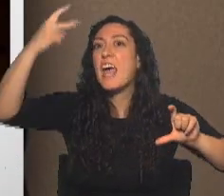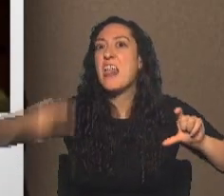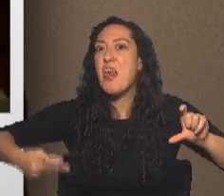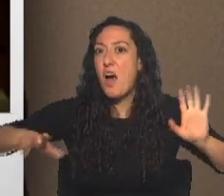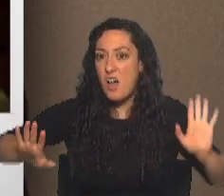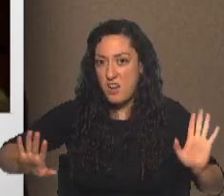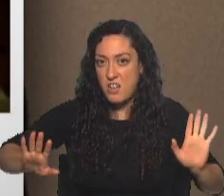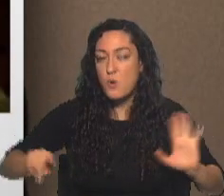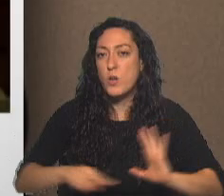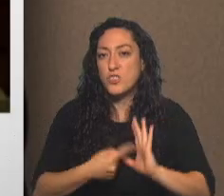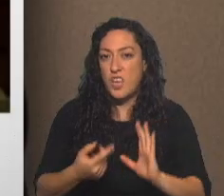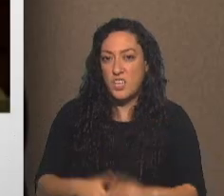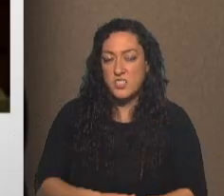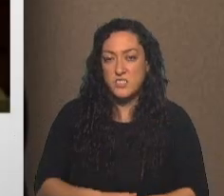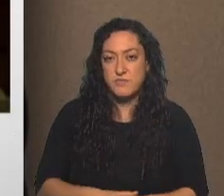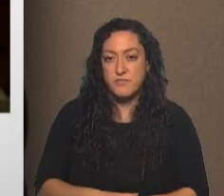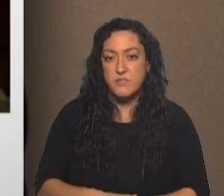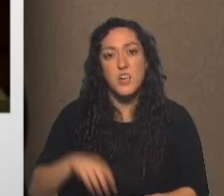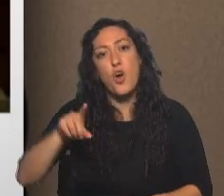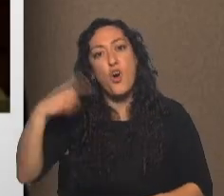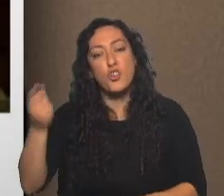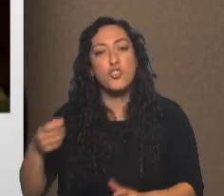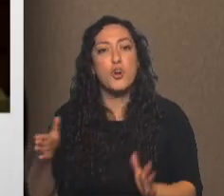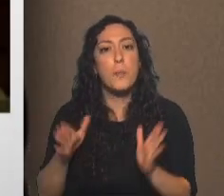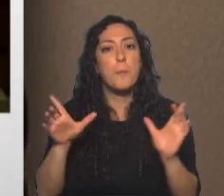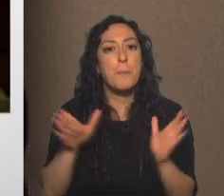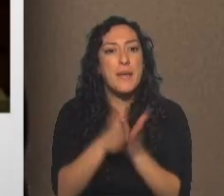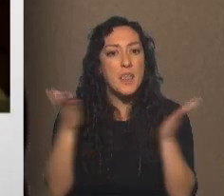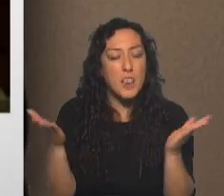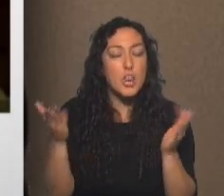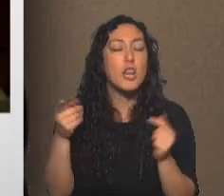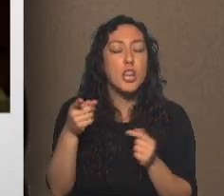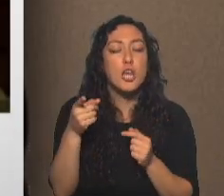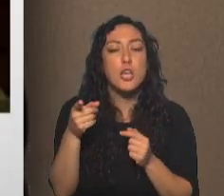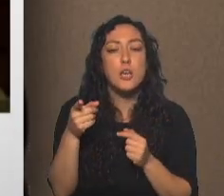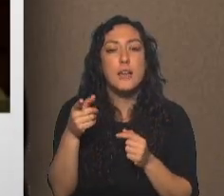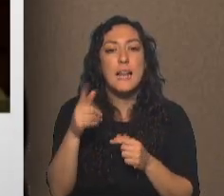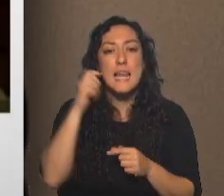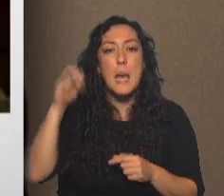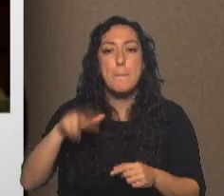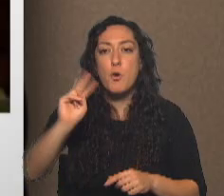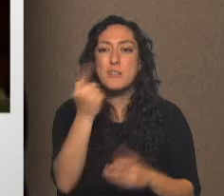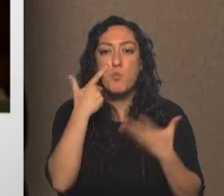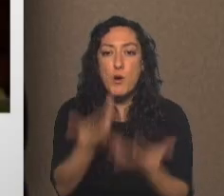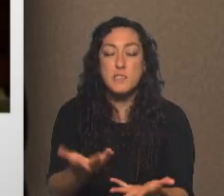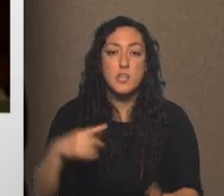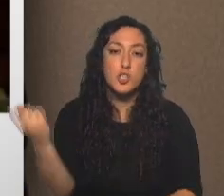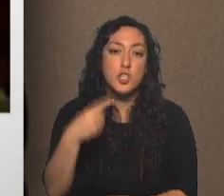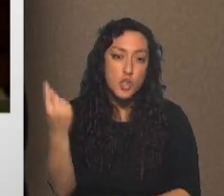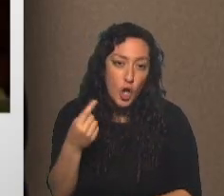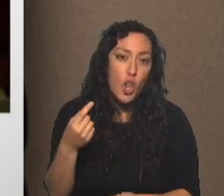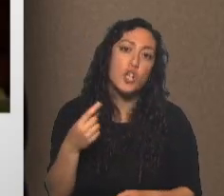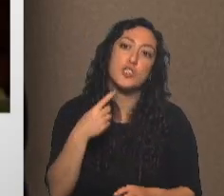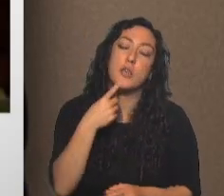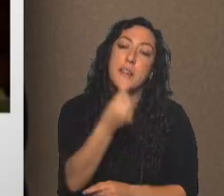edificio de Buenos Aires. Aquí también otro medio que refleja la muerte de Liam, todos en la bajada aclarando